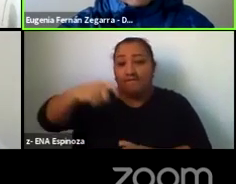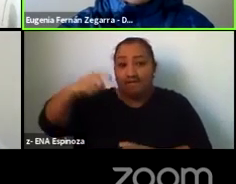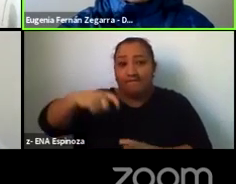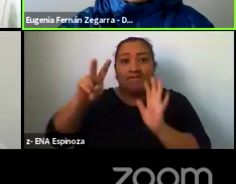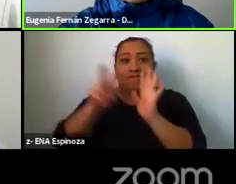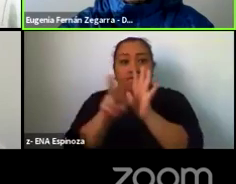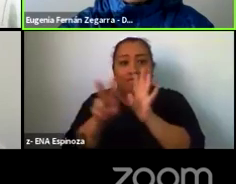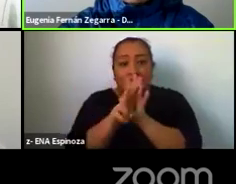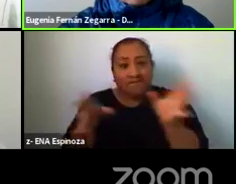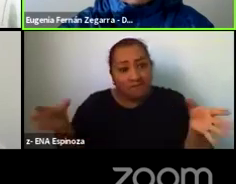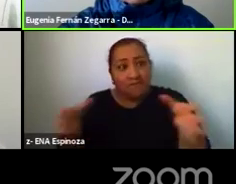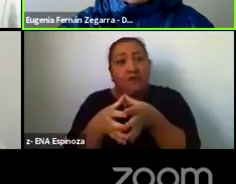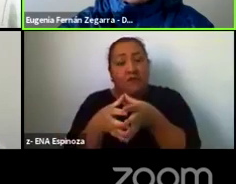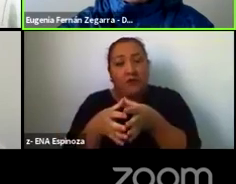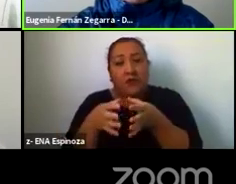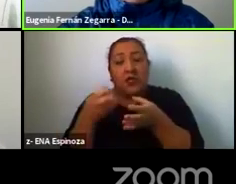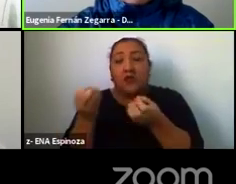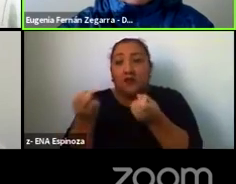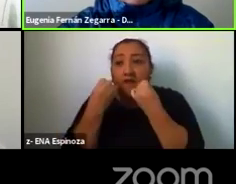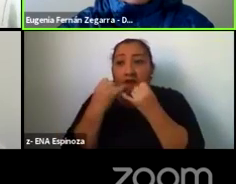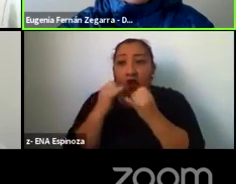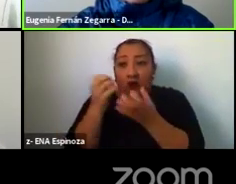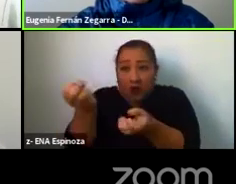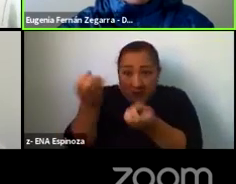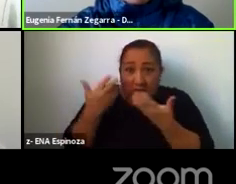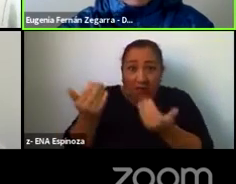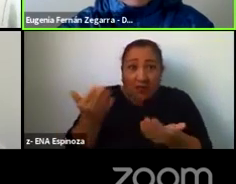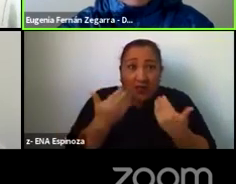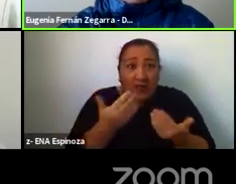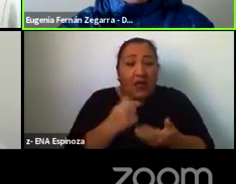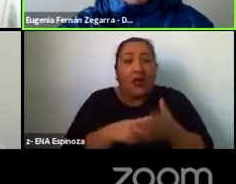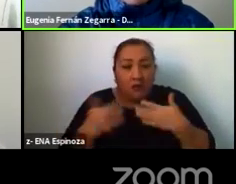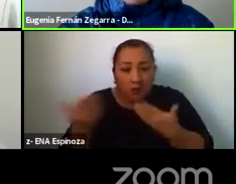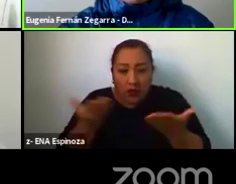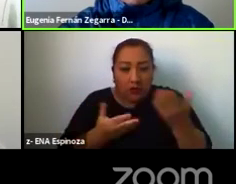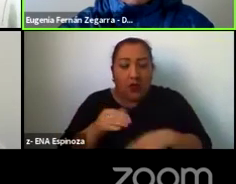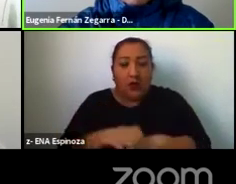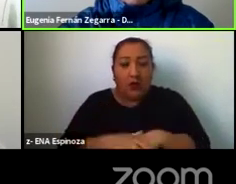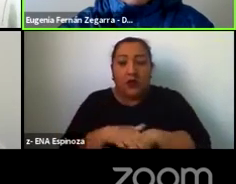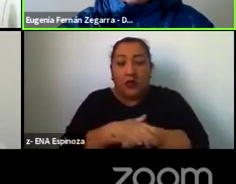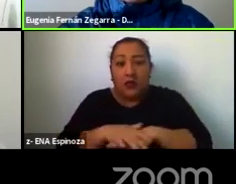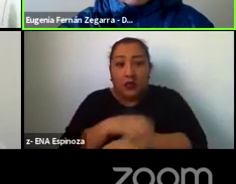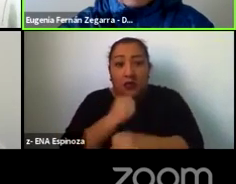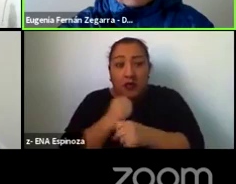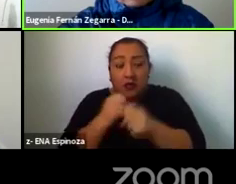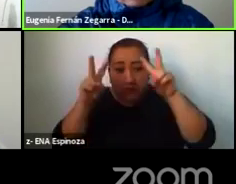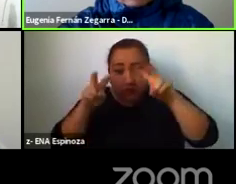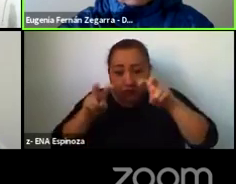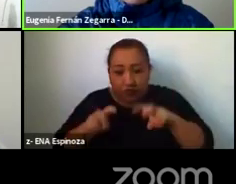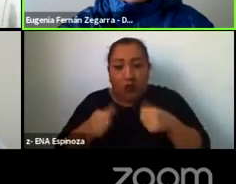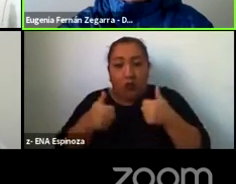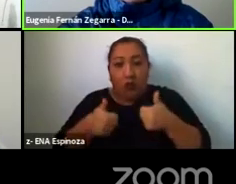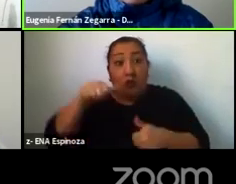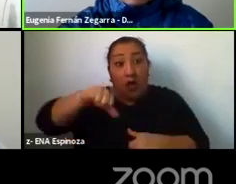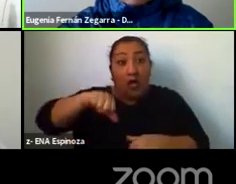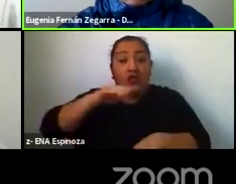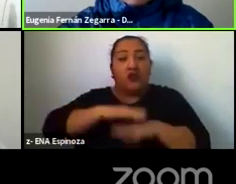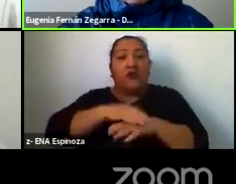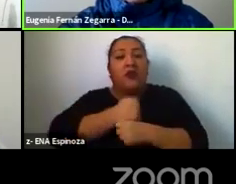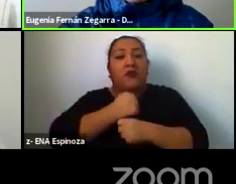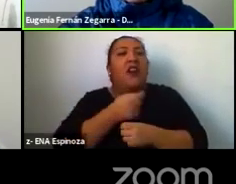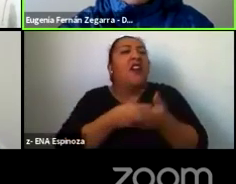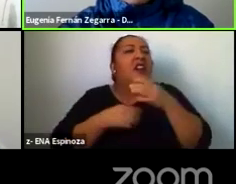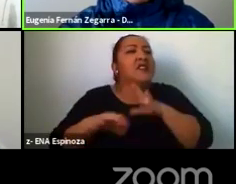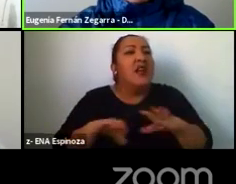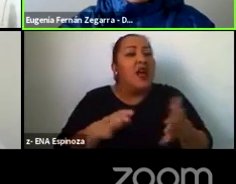tanto, también que esa información llegue para poder evaluar la eficacia de las medidas que se están